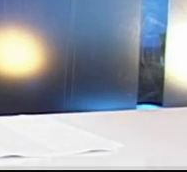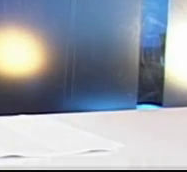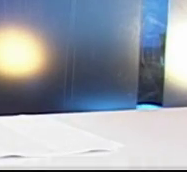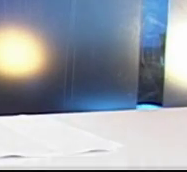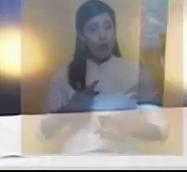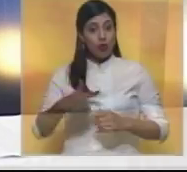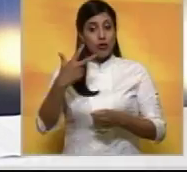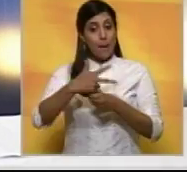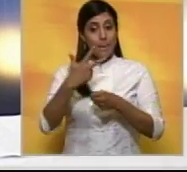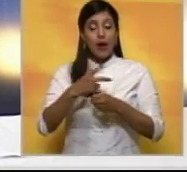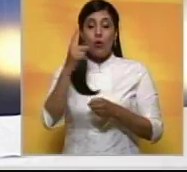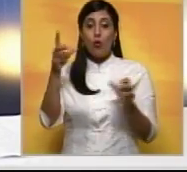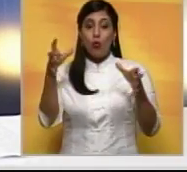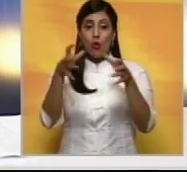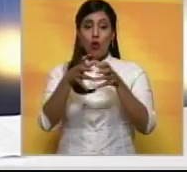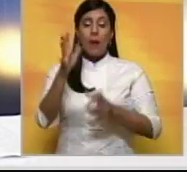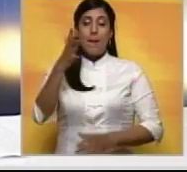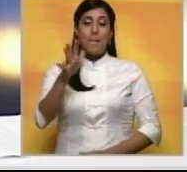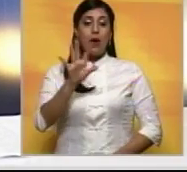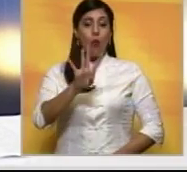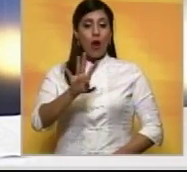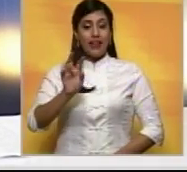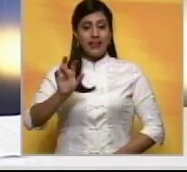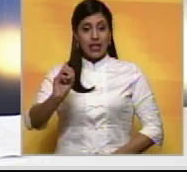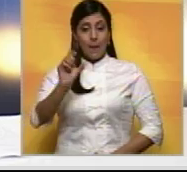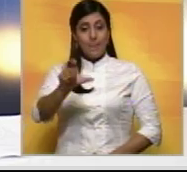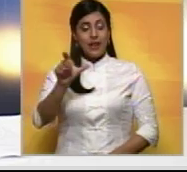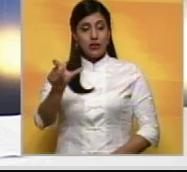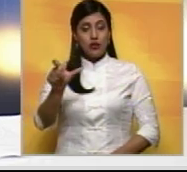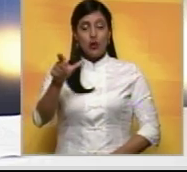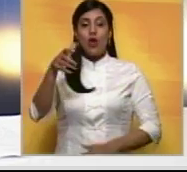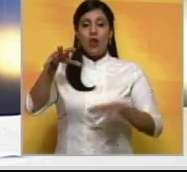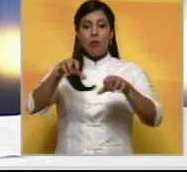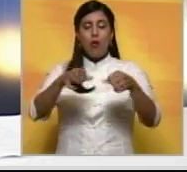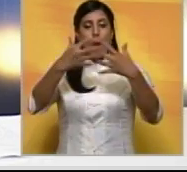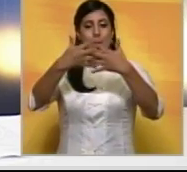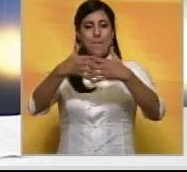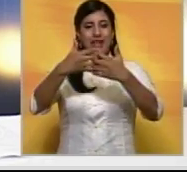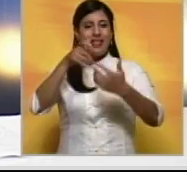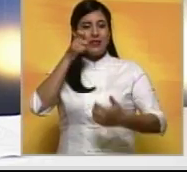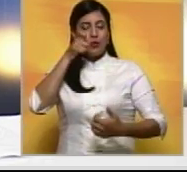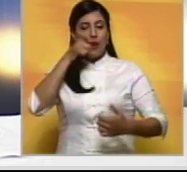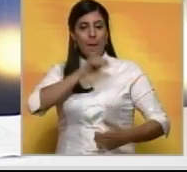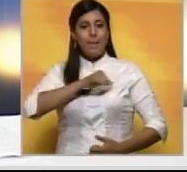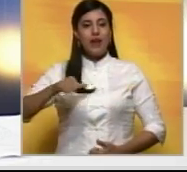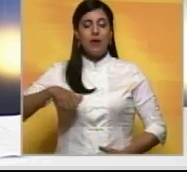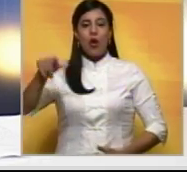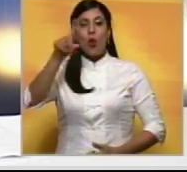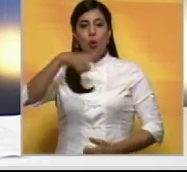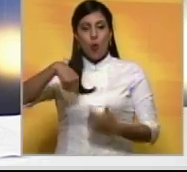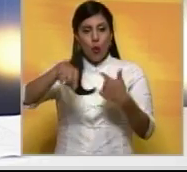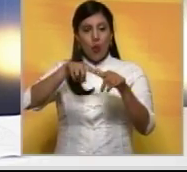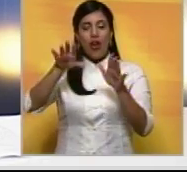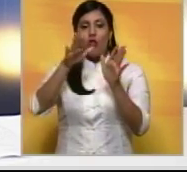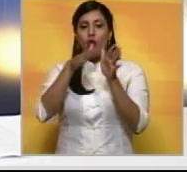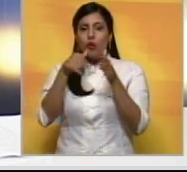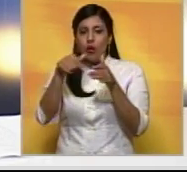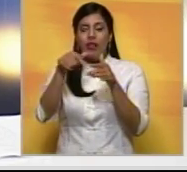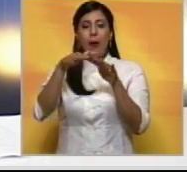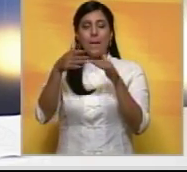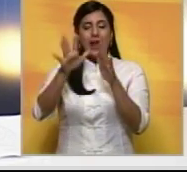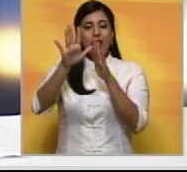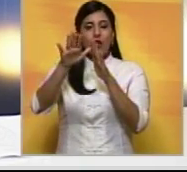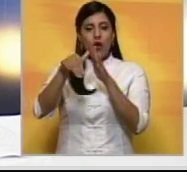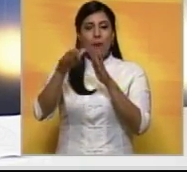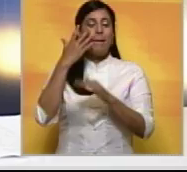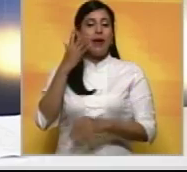En Paraguay, un grupo comando de al menos 40 personas asaltó la sede de una empresa de seguridad privada en la ciudad del Este, al Alto Paraná, para